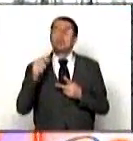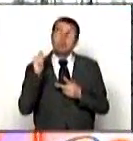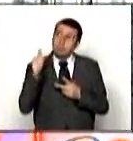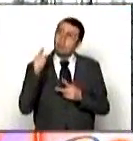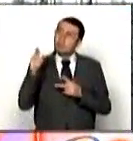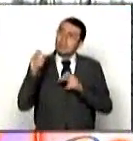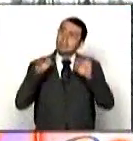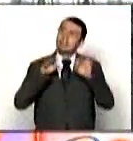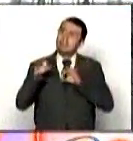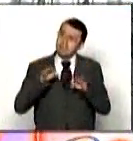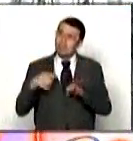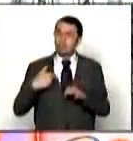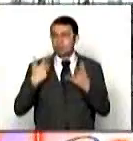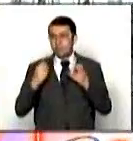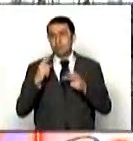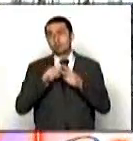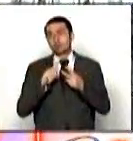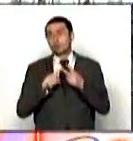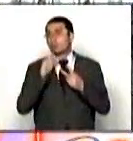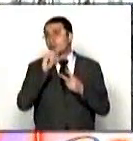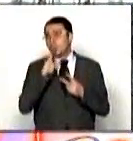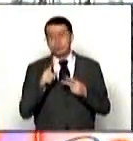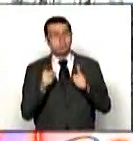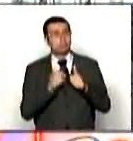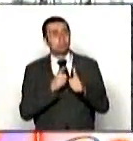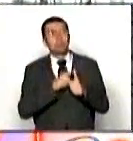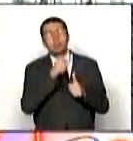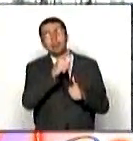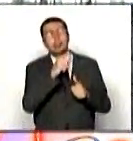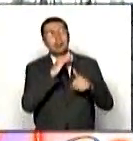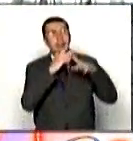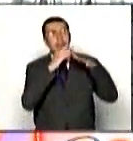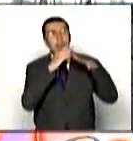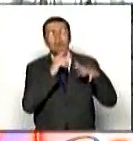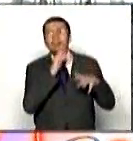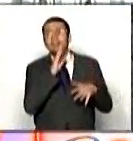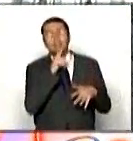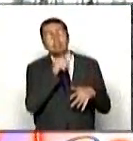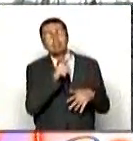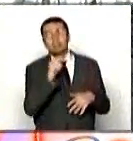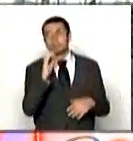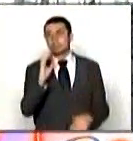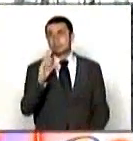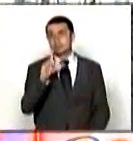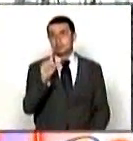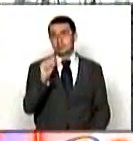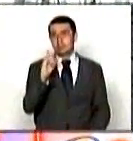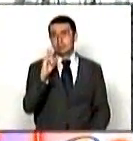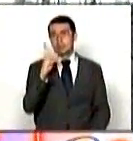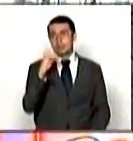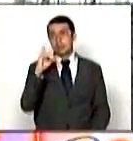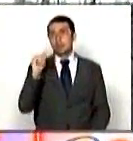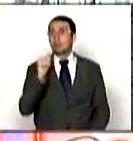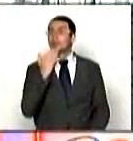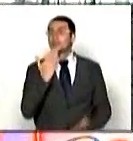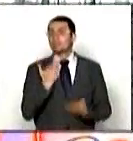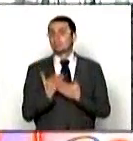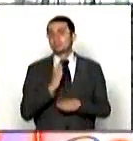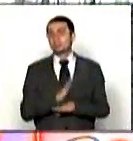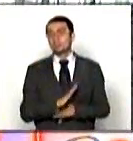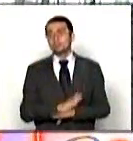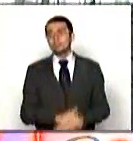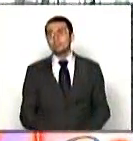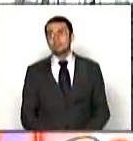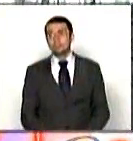estado comentando. Entonces vamos a Itagüí. ¿Quién está en Itagüí? Claudia, bienvenida. Claudia, buenas tardes. Gracias,